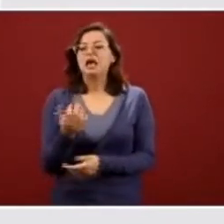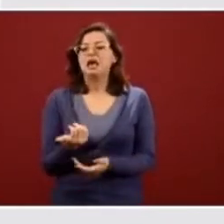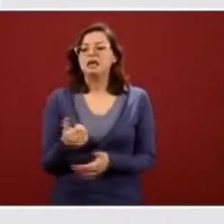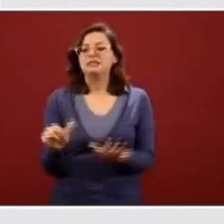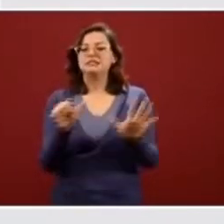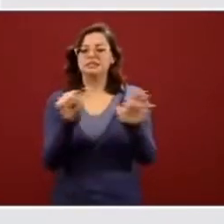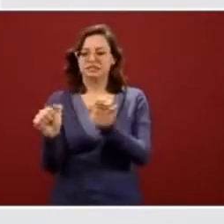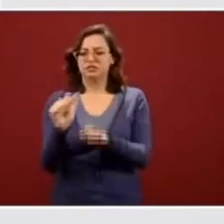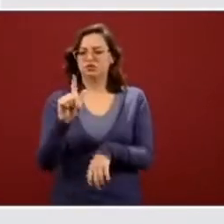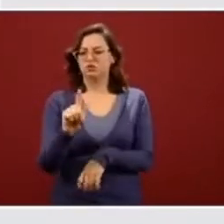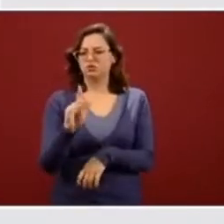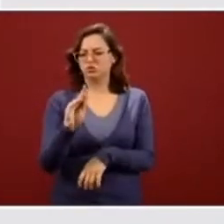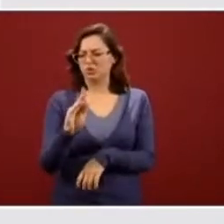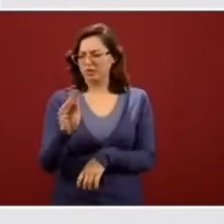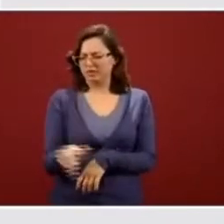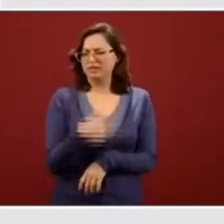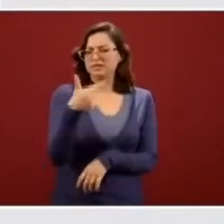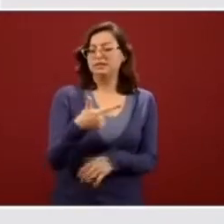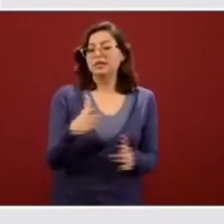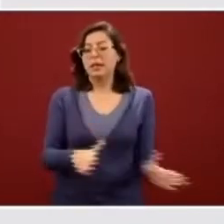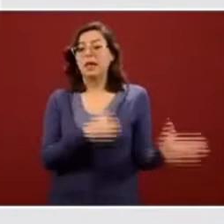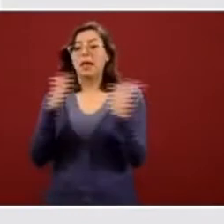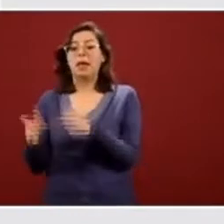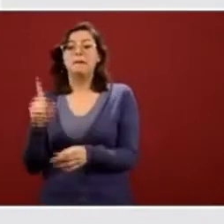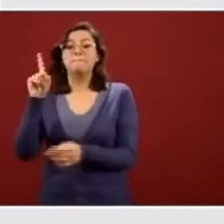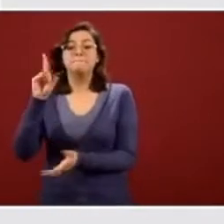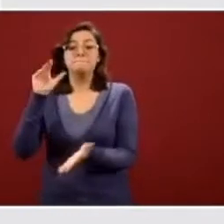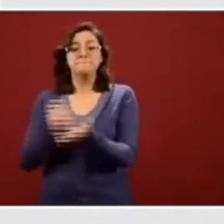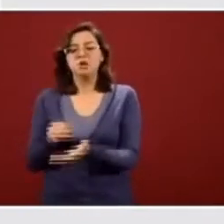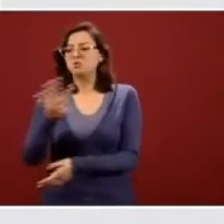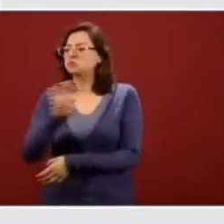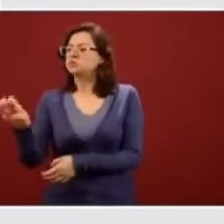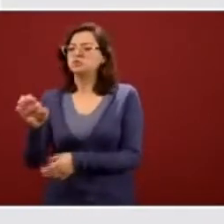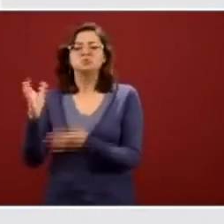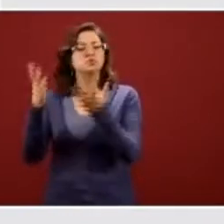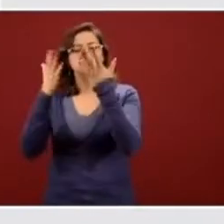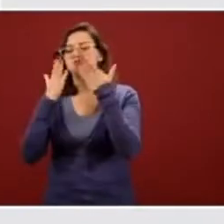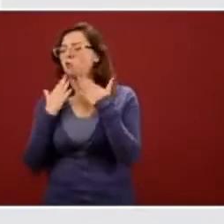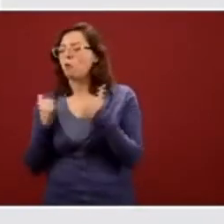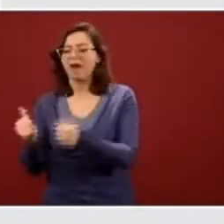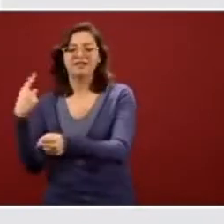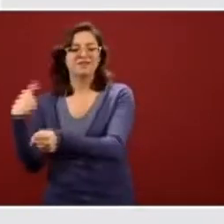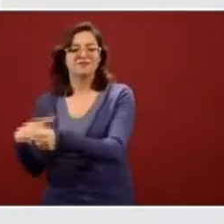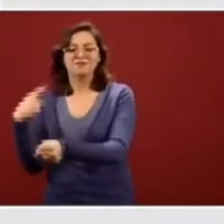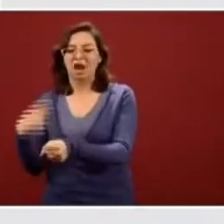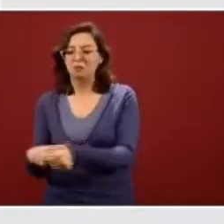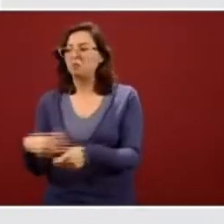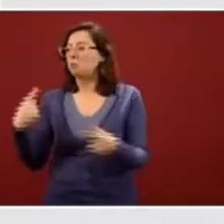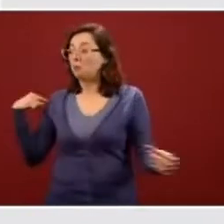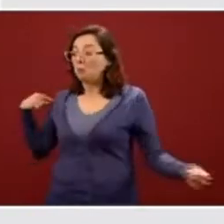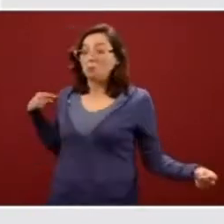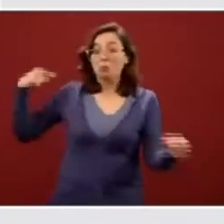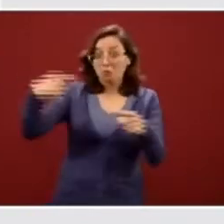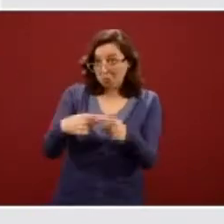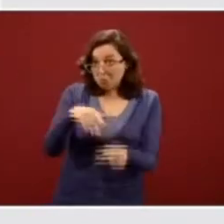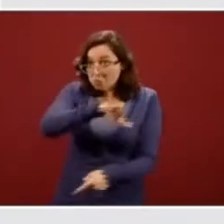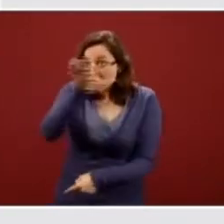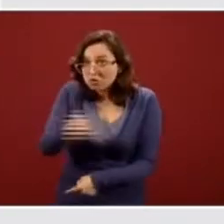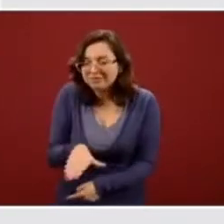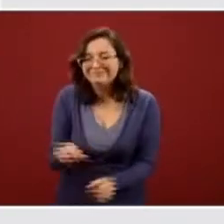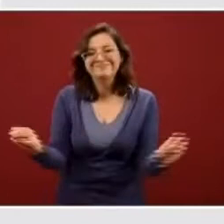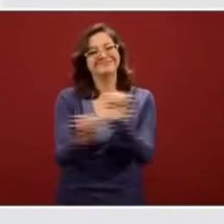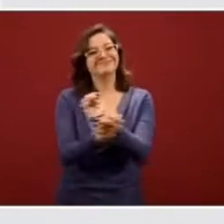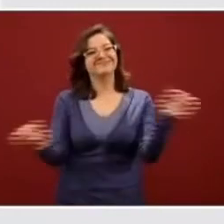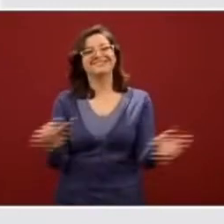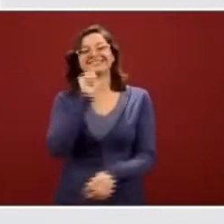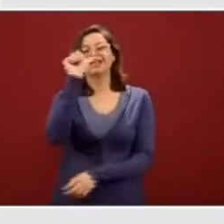1,463 casos ya descartados, negativos. Felizmente no hemos tenido en las últimas 24 horas ninguna defunción,